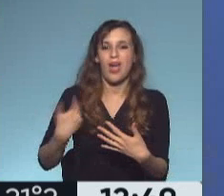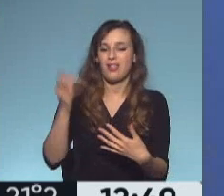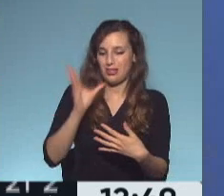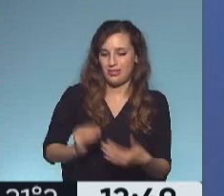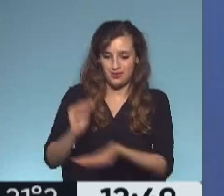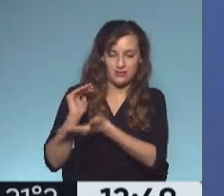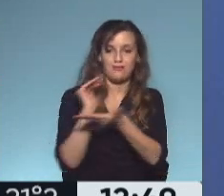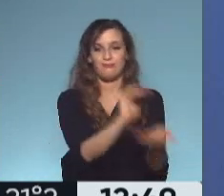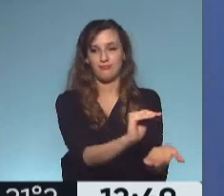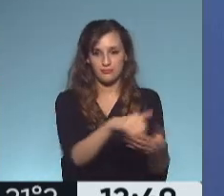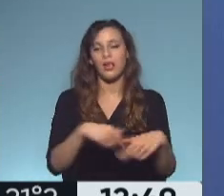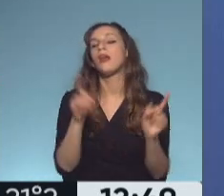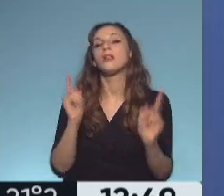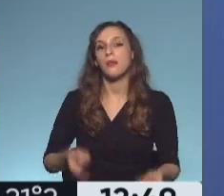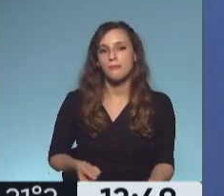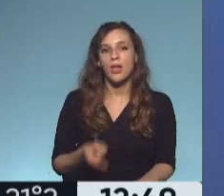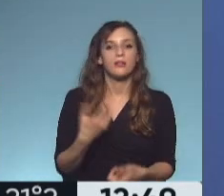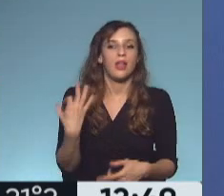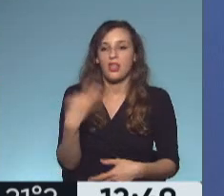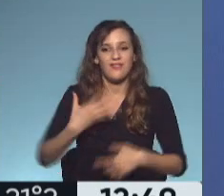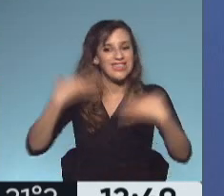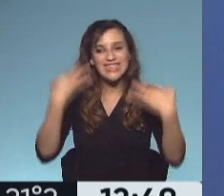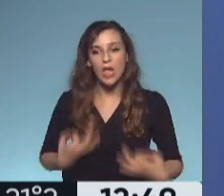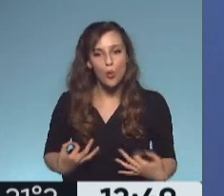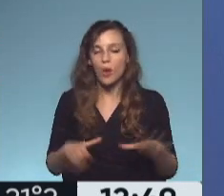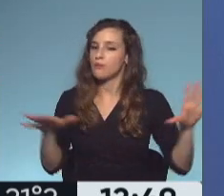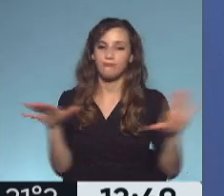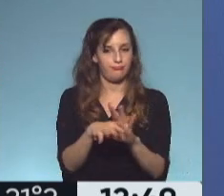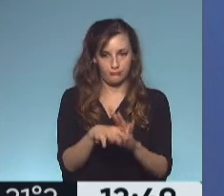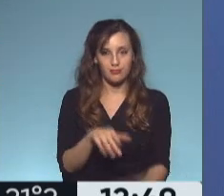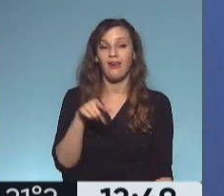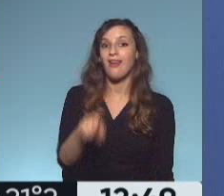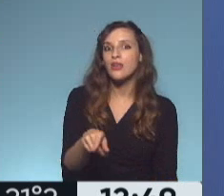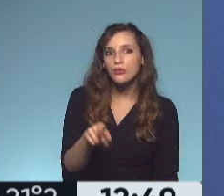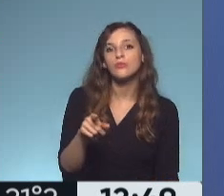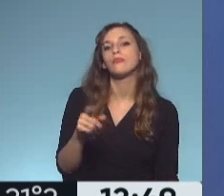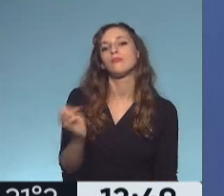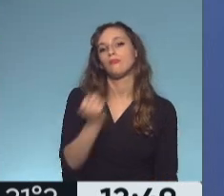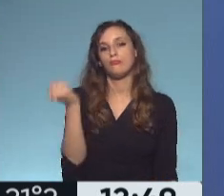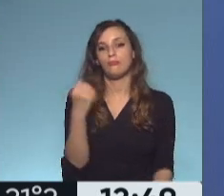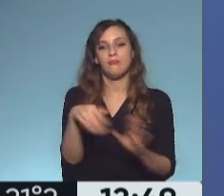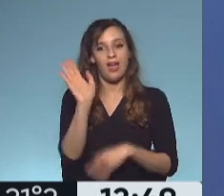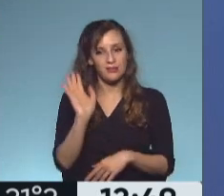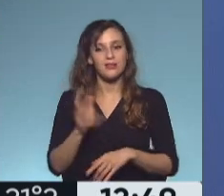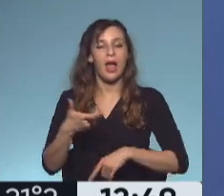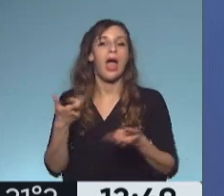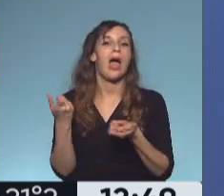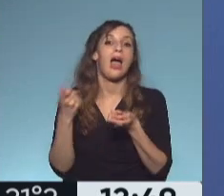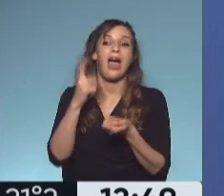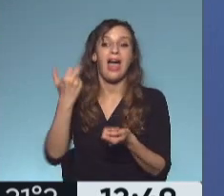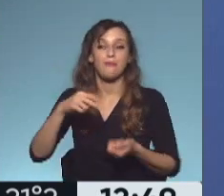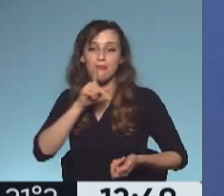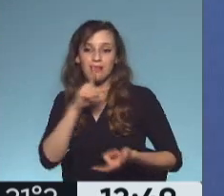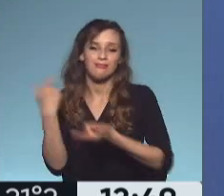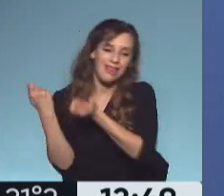y por supuesto siempre que sean seguras y eficaces, ¿no? Que es de alguna manera, contando con el apoyo del ANMAT en este